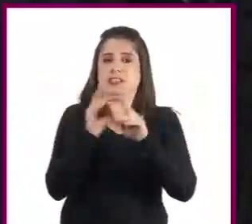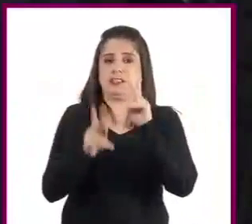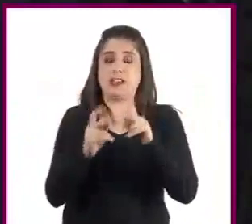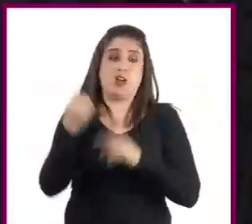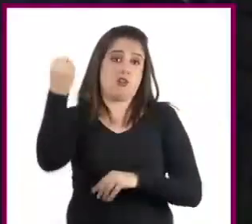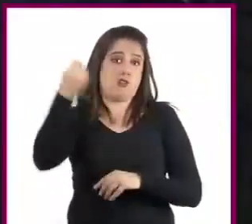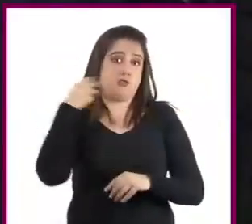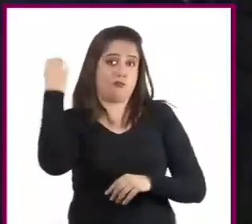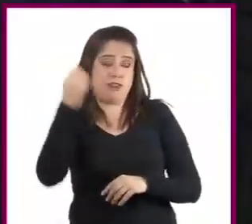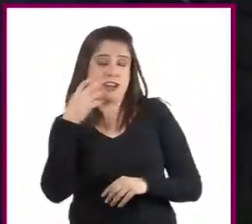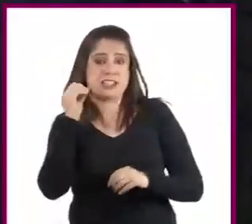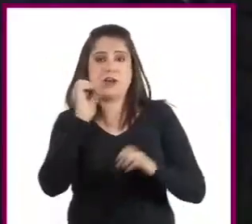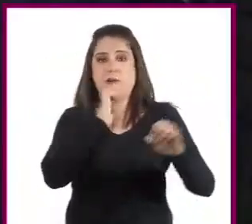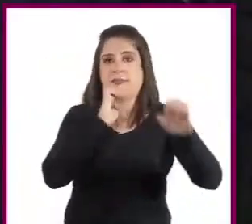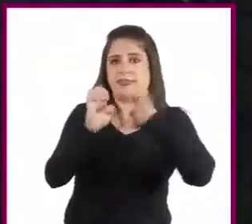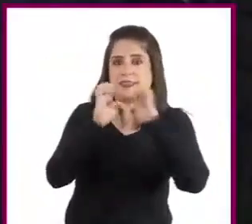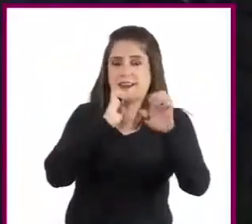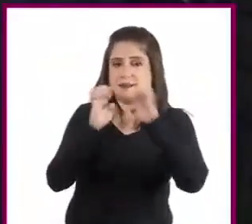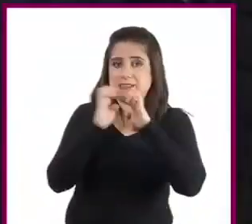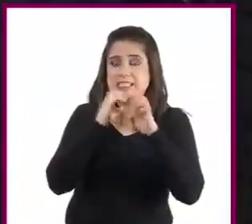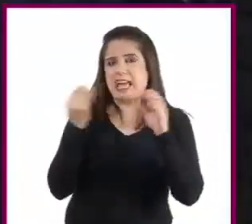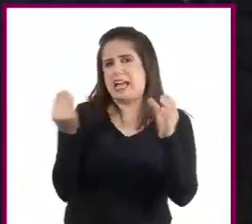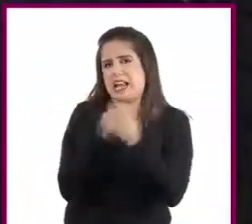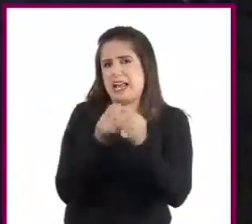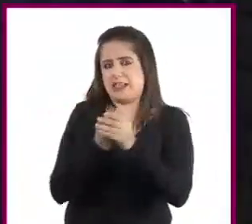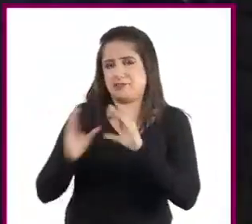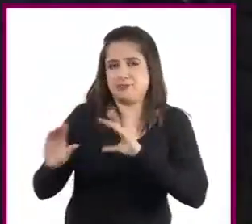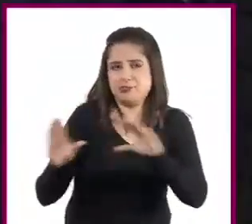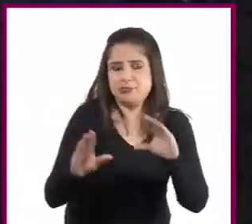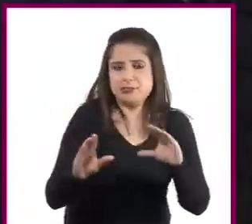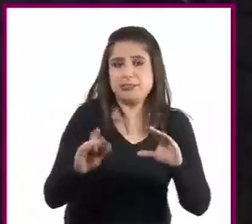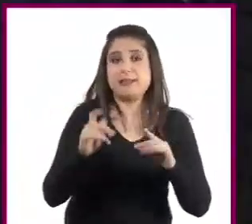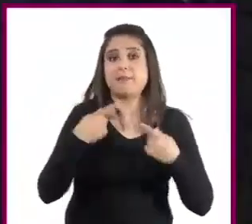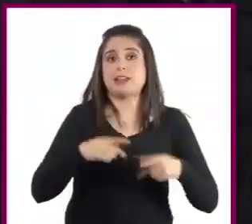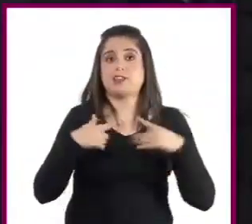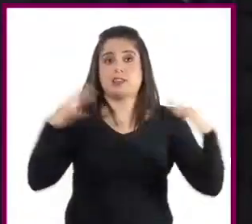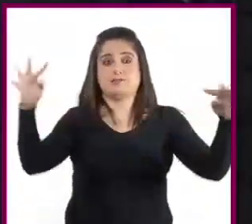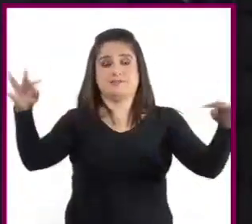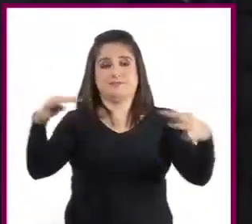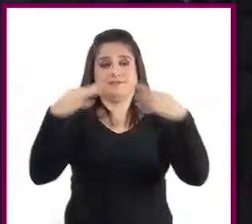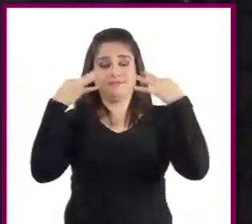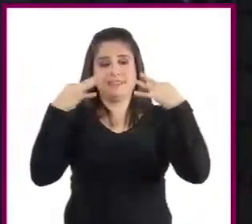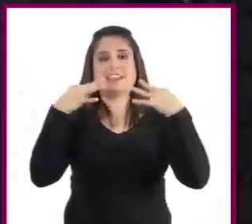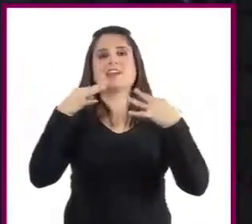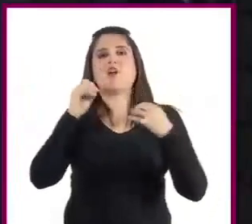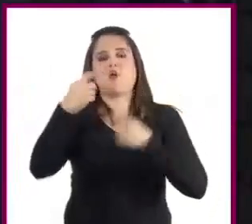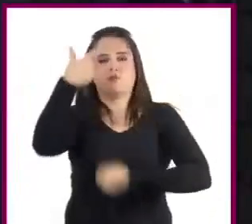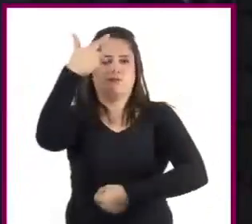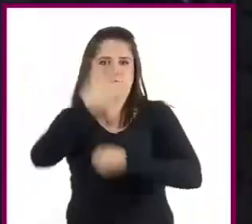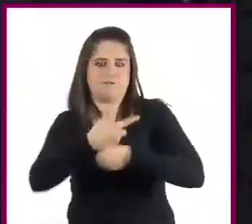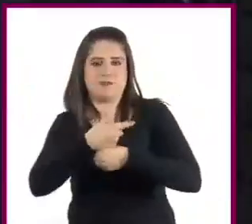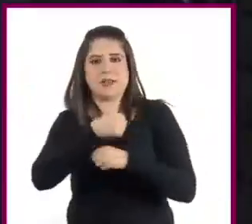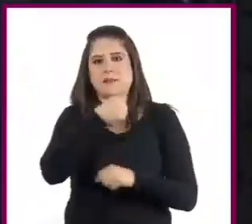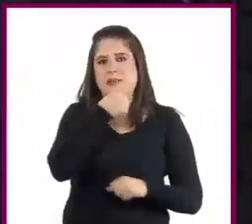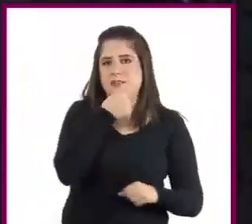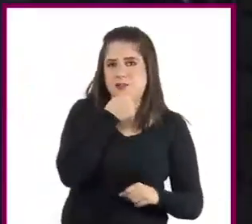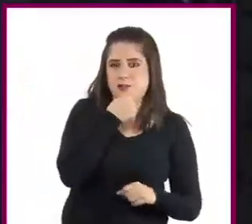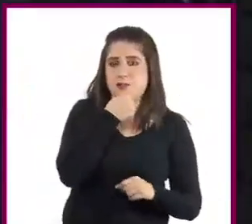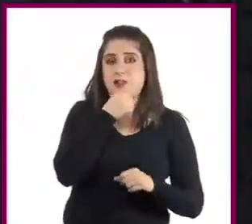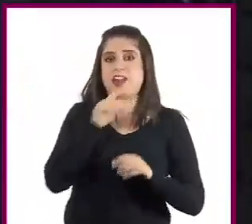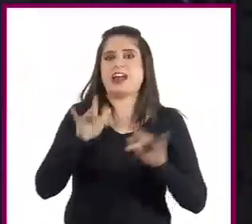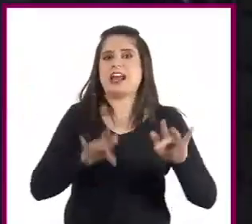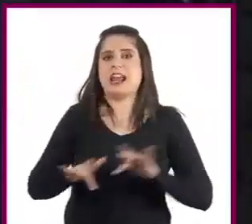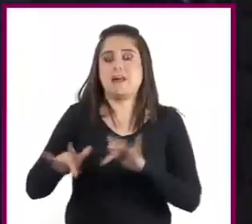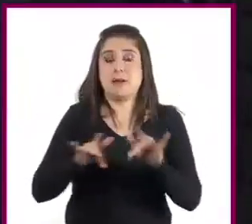una conferencia, una entrevista, una clase, hablar en público. O estar frente a una cámara, un micrófono,